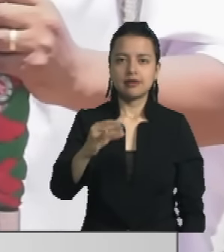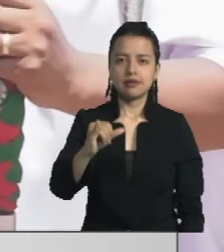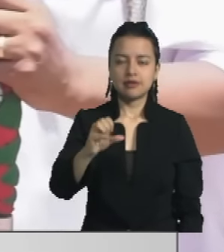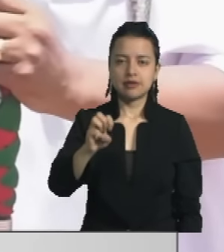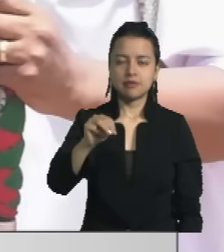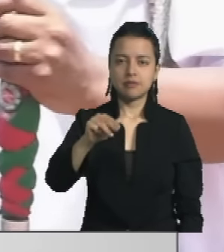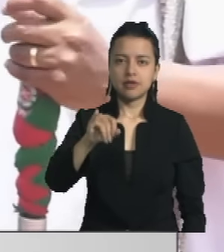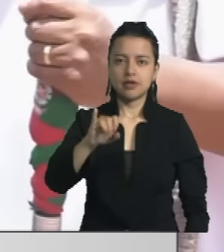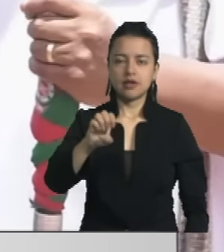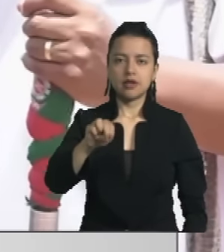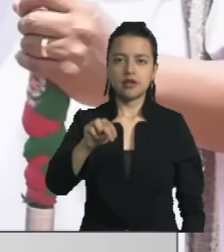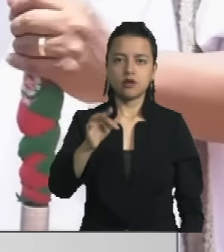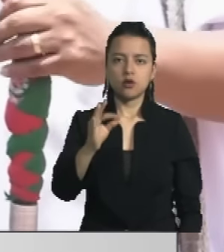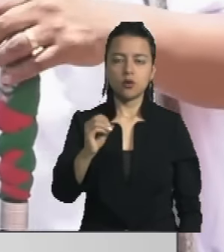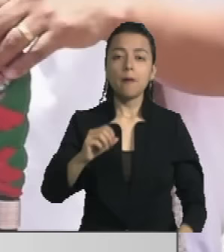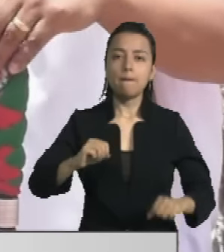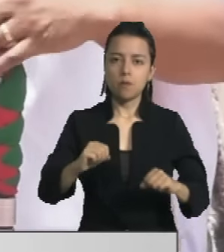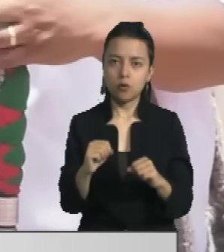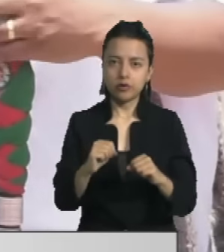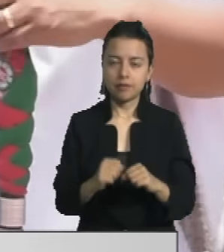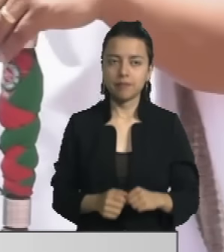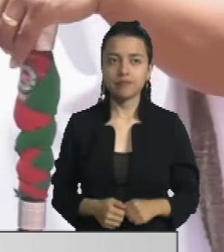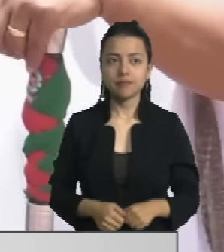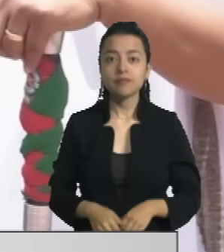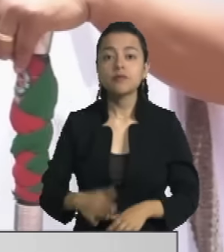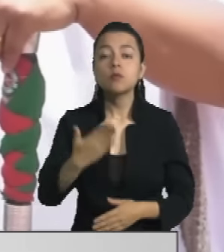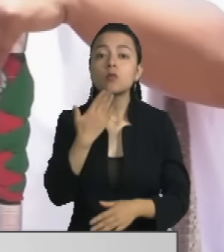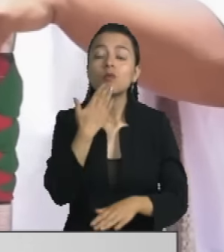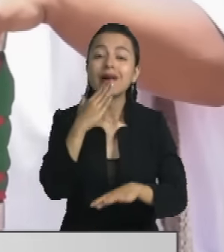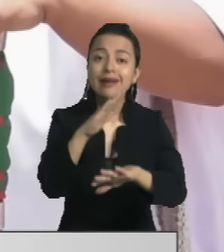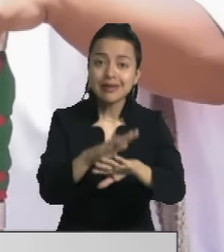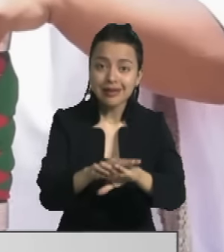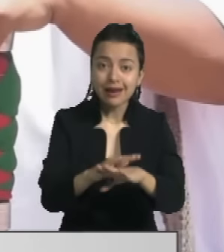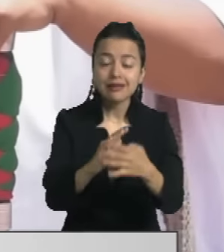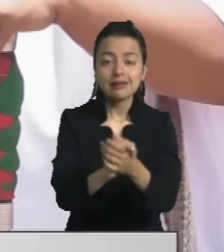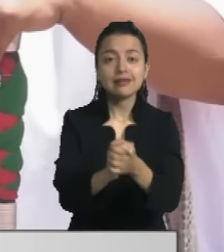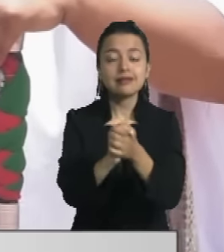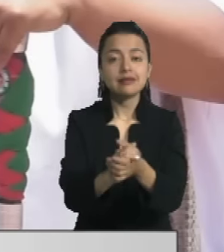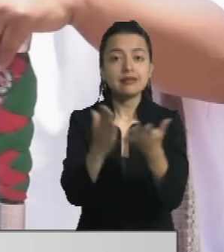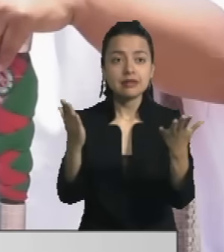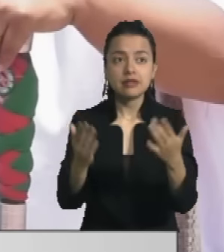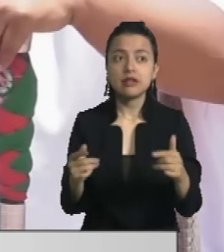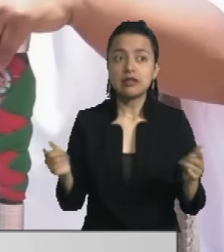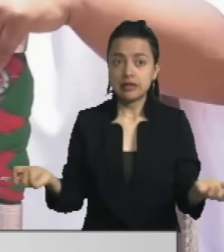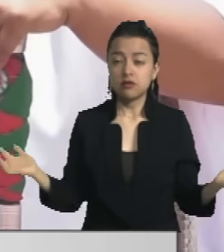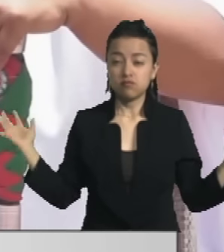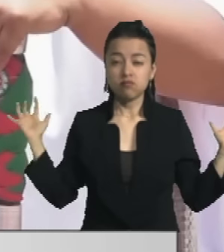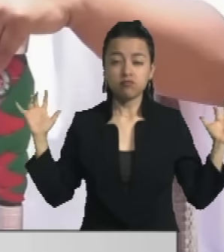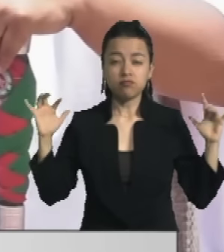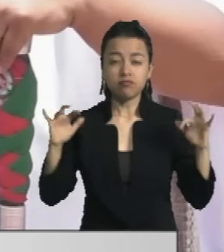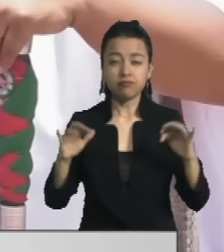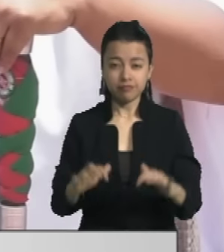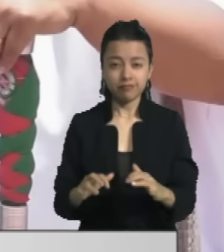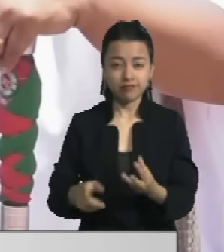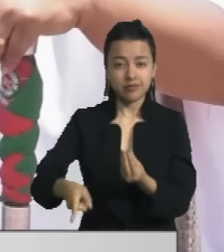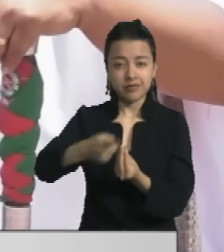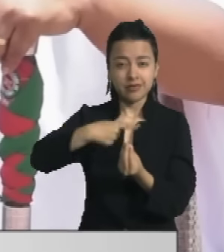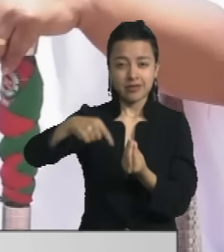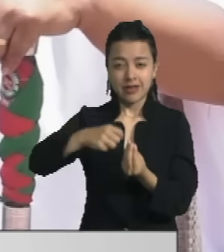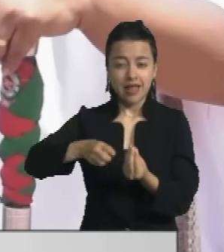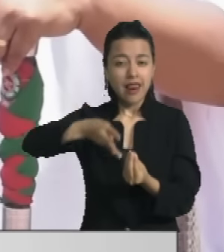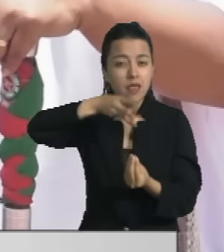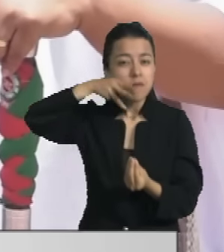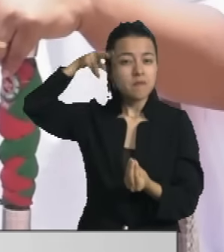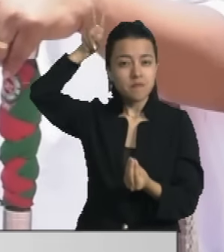Hola Luisa Qué tal Buenas tardes a esta hora la saludo aquí desde el Parque del renacimiento Donde ha llegado la minga indígena más de